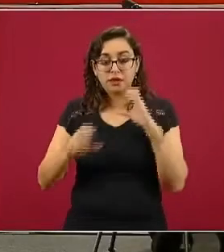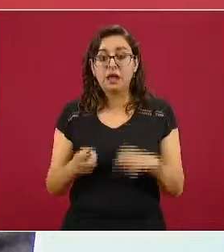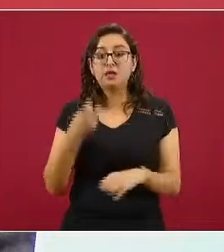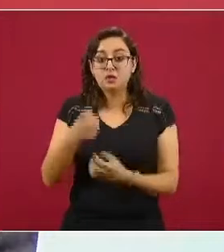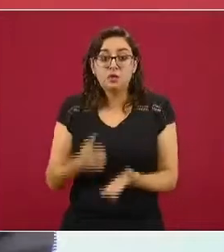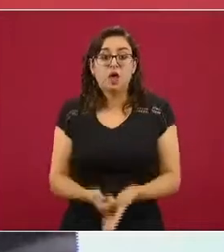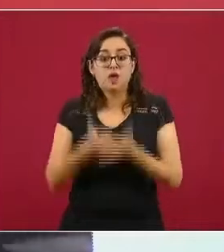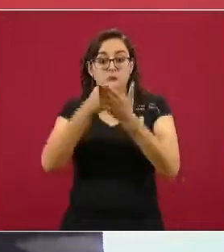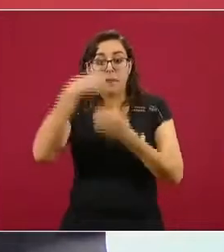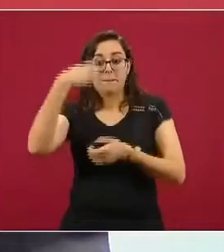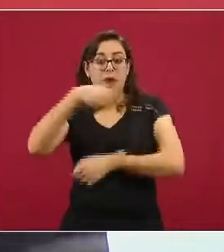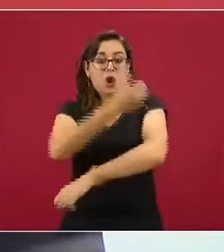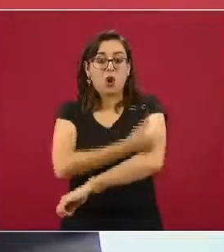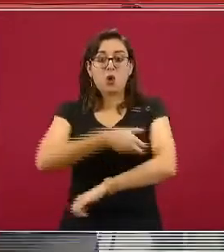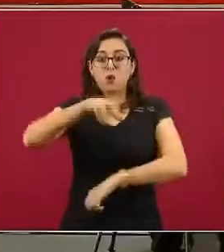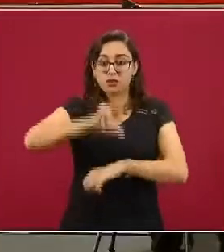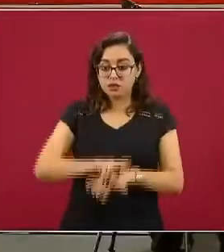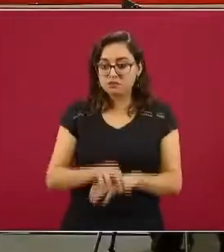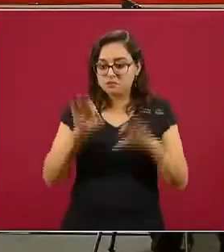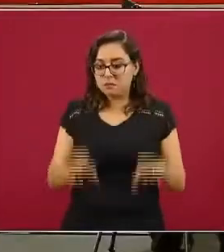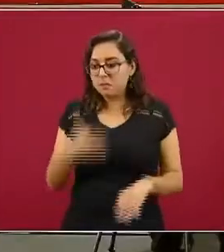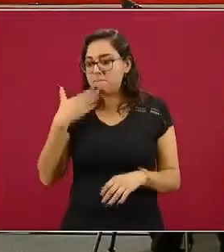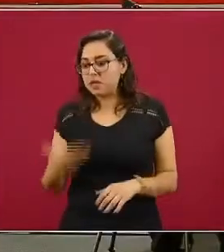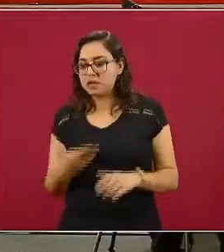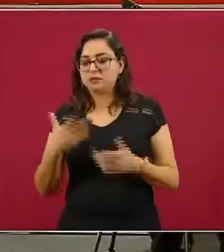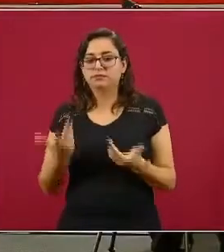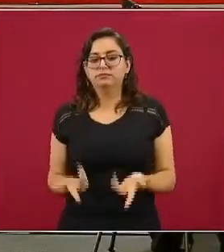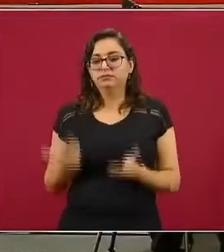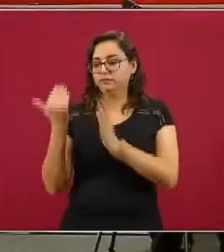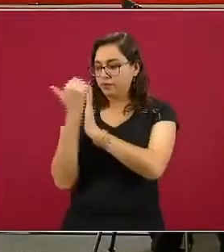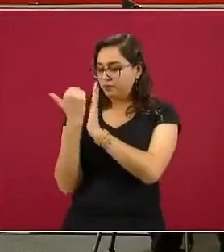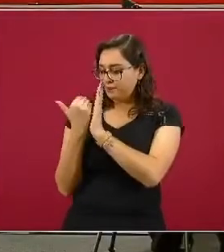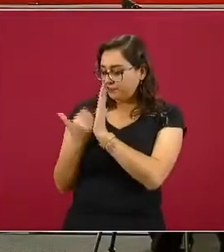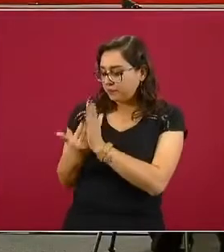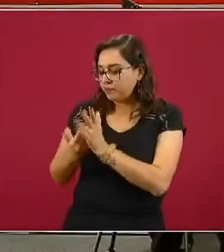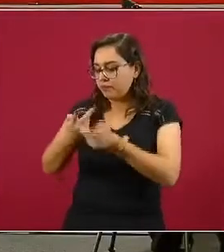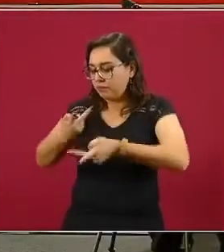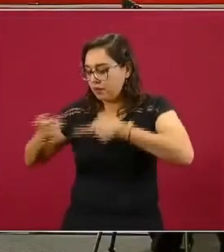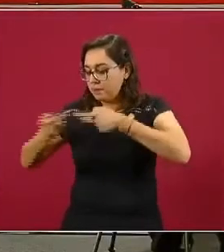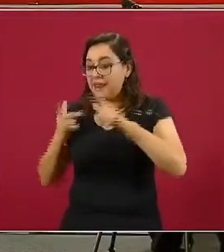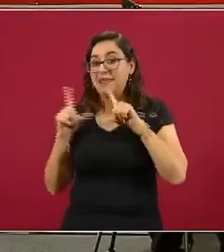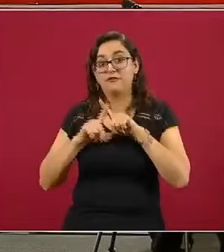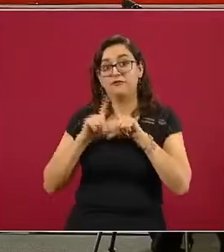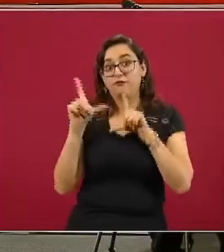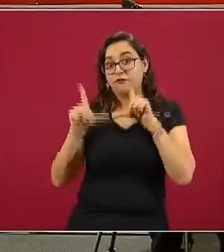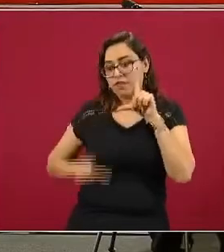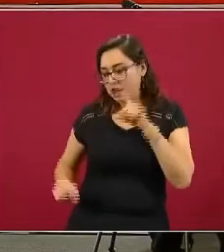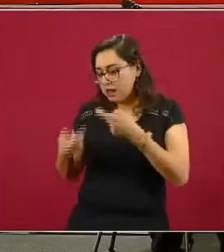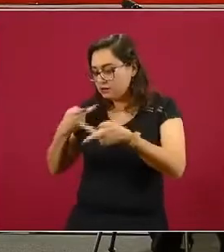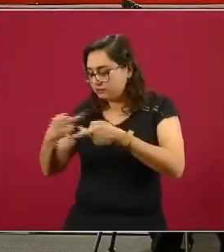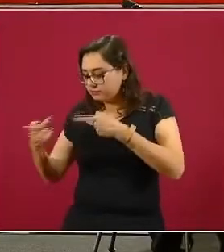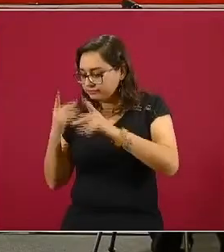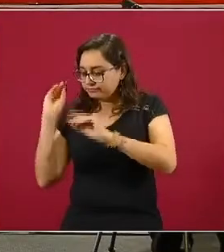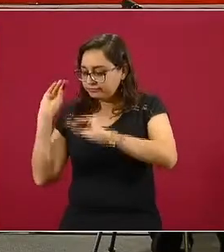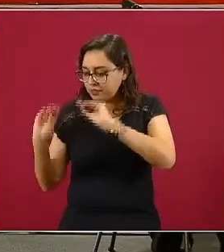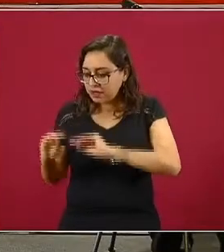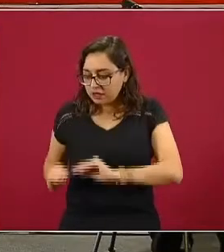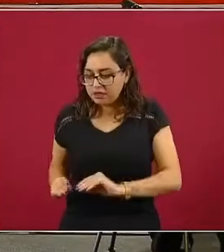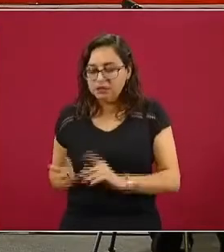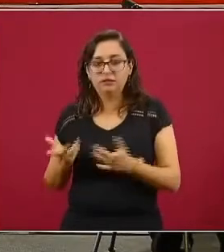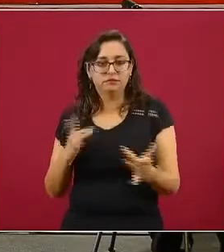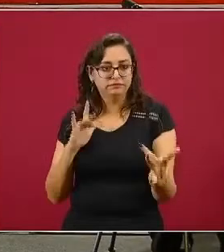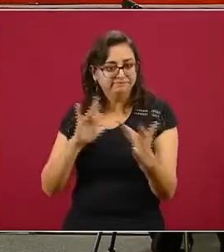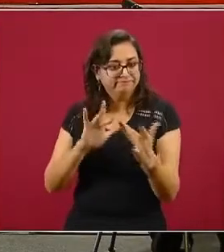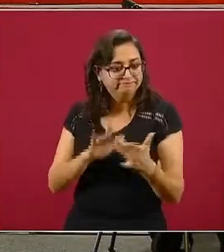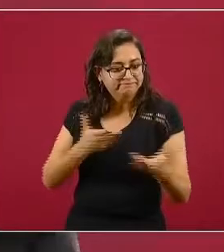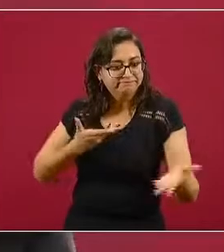buena coordinación y una relación entre la estrategia, aquí vuelvo a hablar del tema de la estrategia. Hoy por la mañana y hace